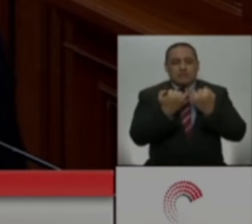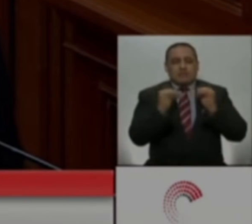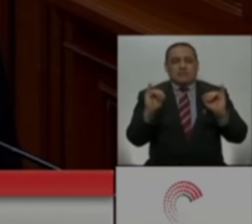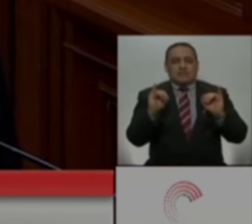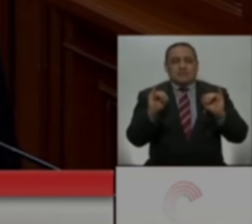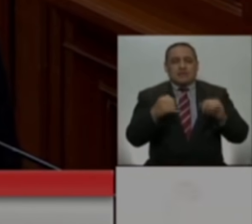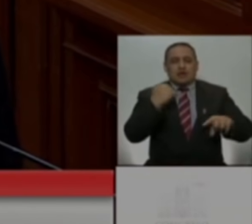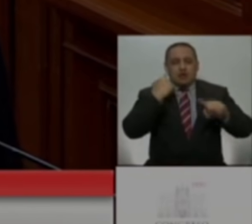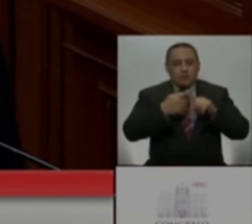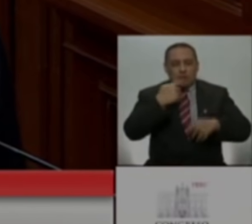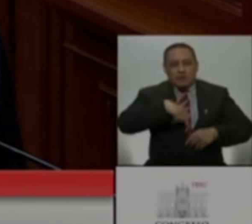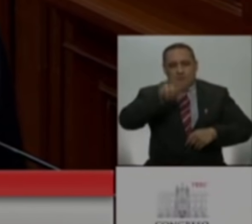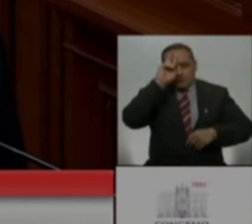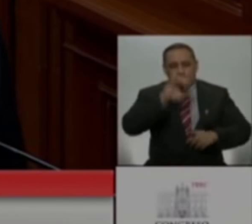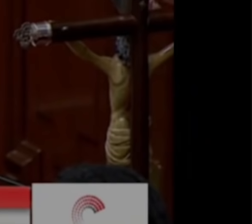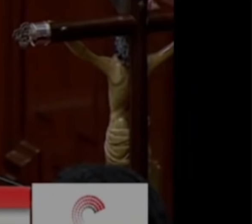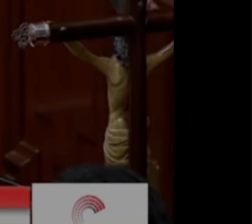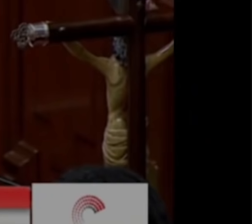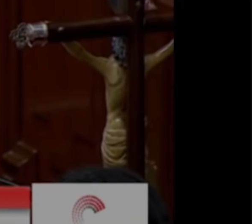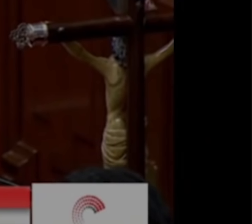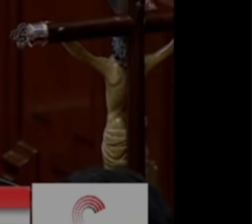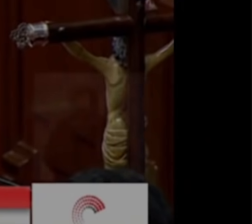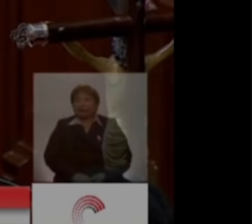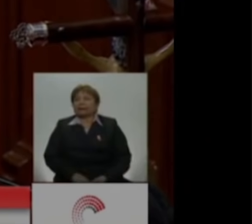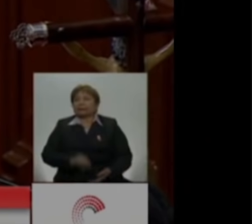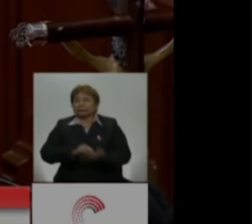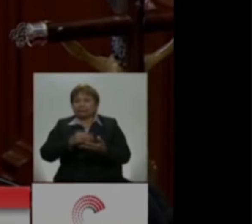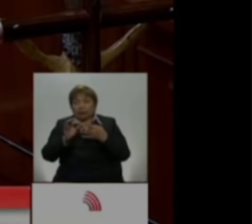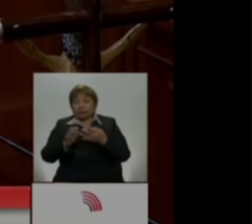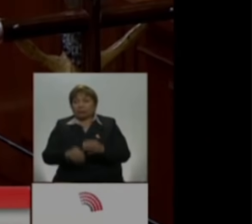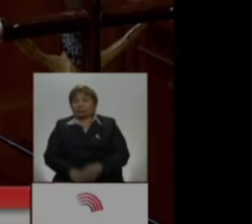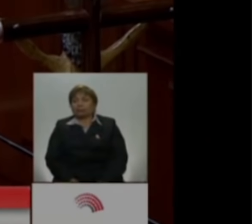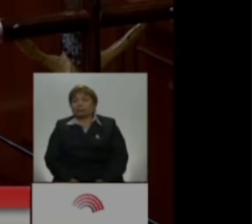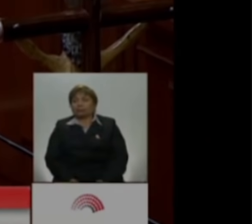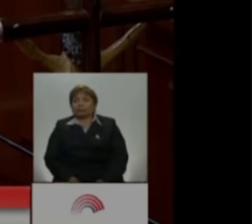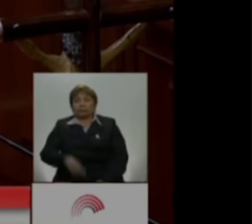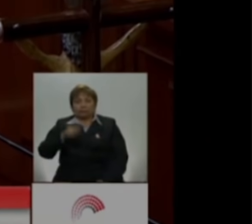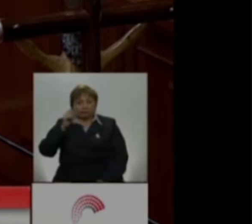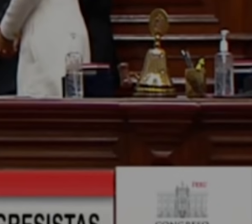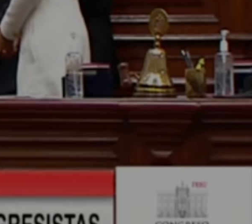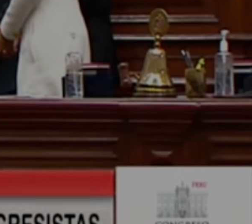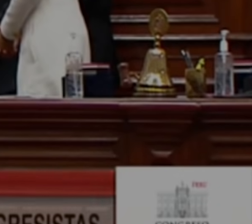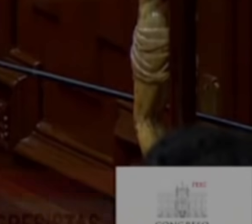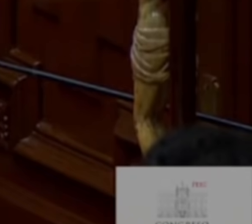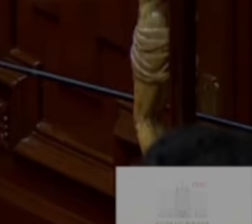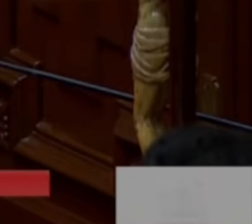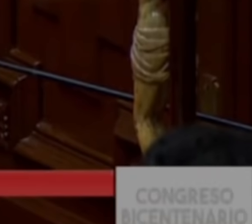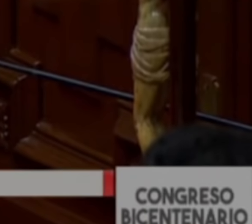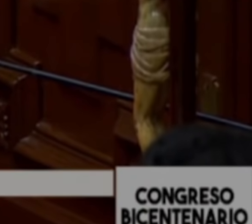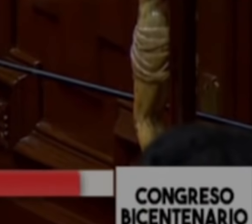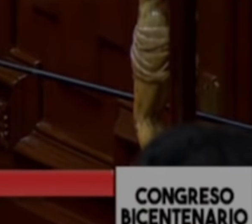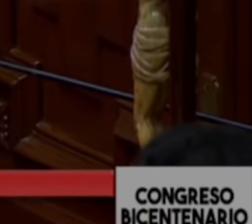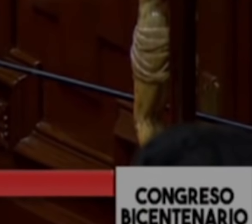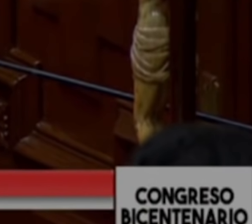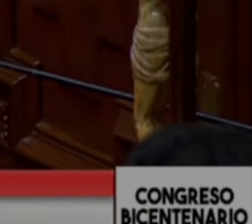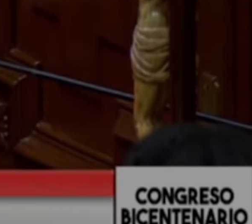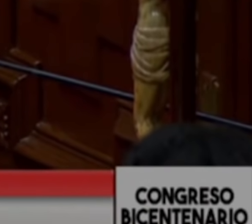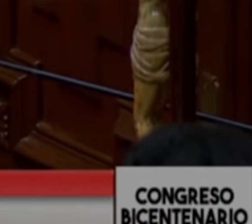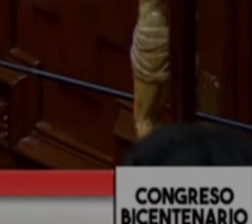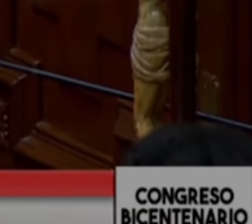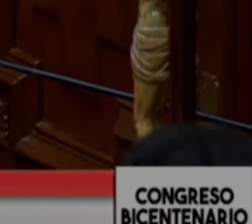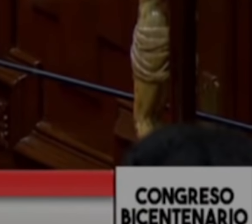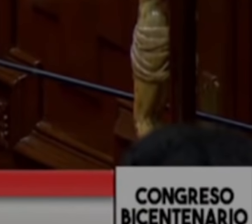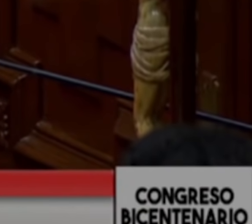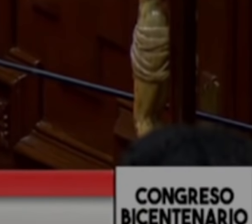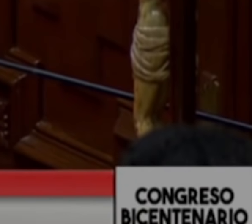por la patria socialista por fernando belaunde terry por dios por la sobre la limpieza pública